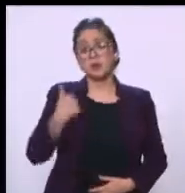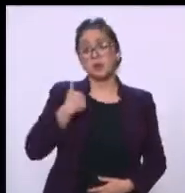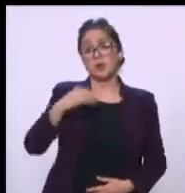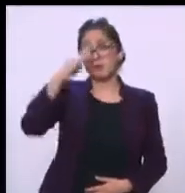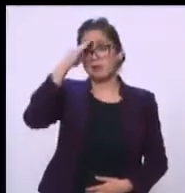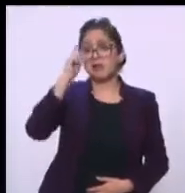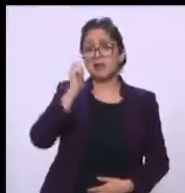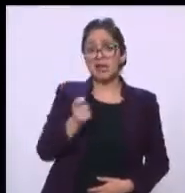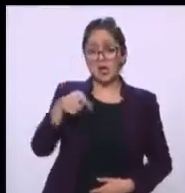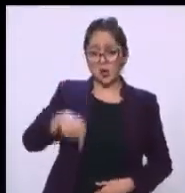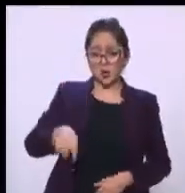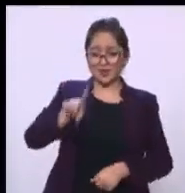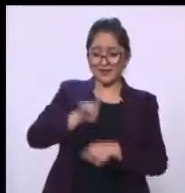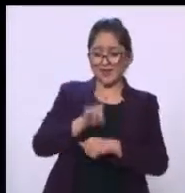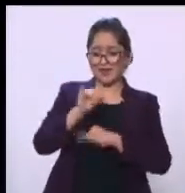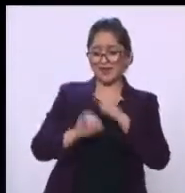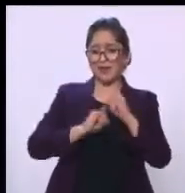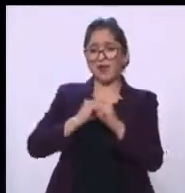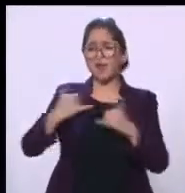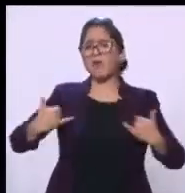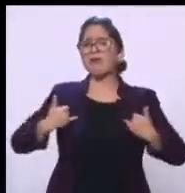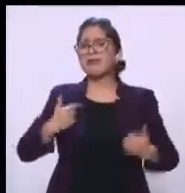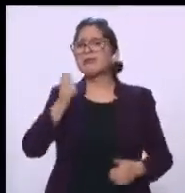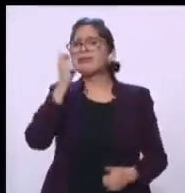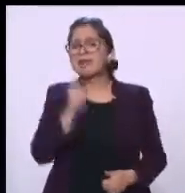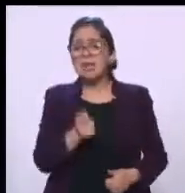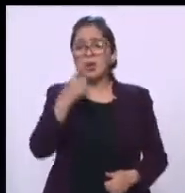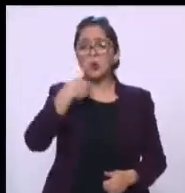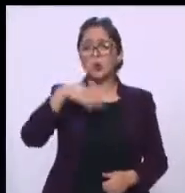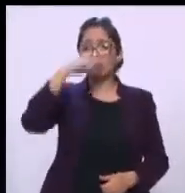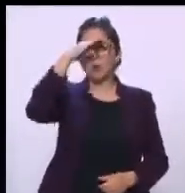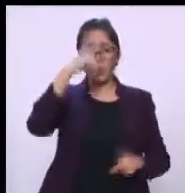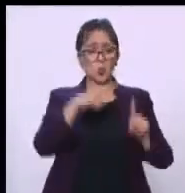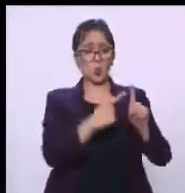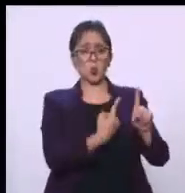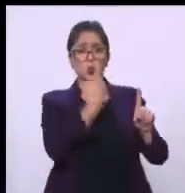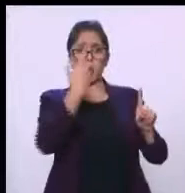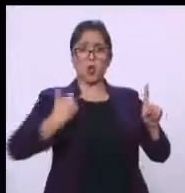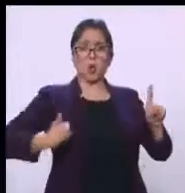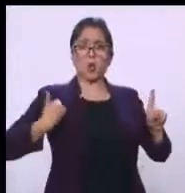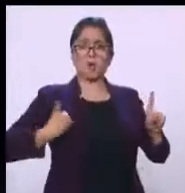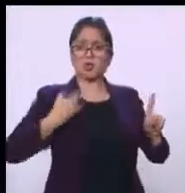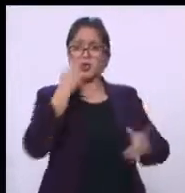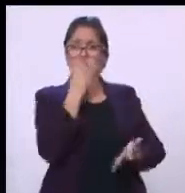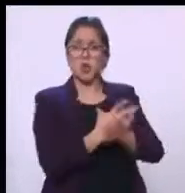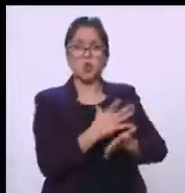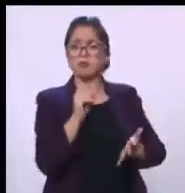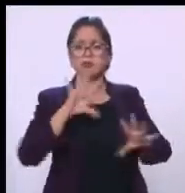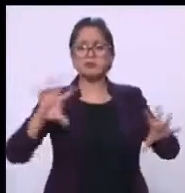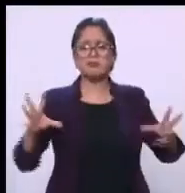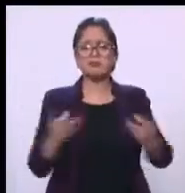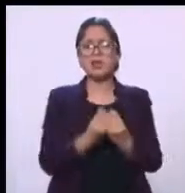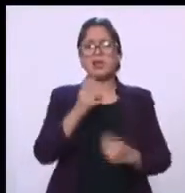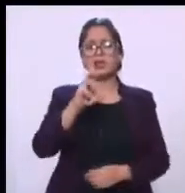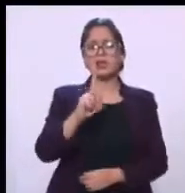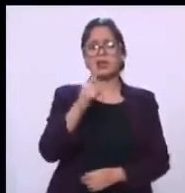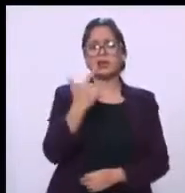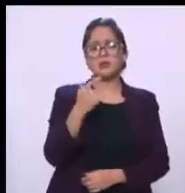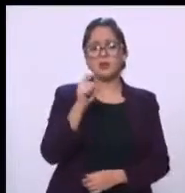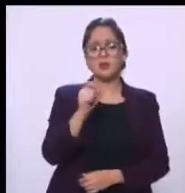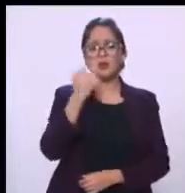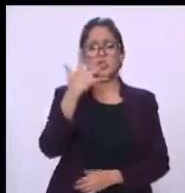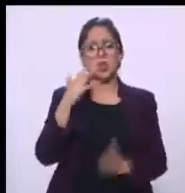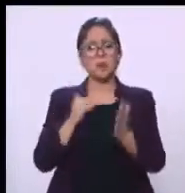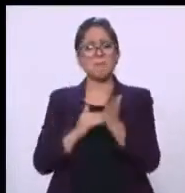el Día Internacional de la Juventud es reconocer que no hay una sola juventud. Hablamos de una población en México de 37.5 millones de